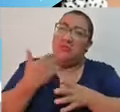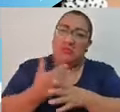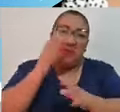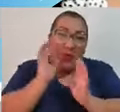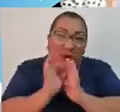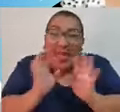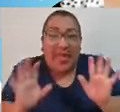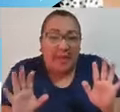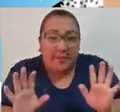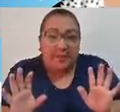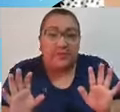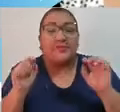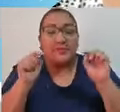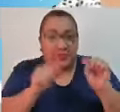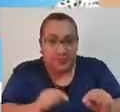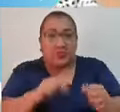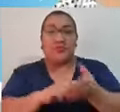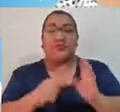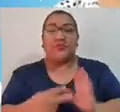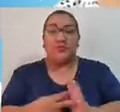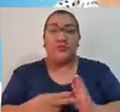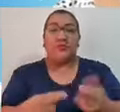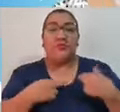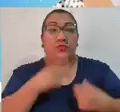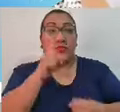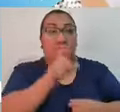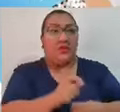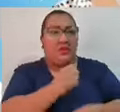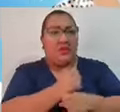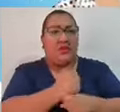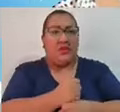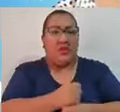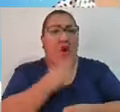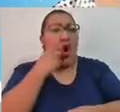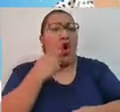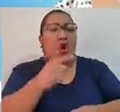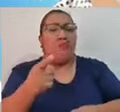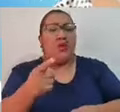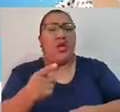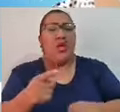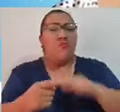solamente encargar a dos trabajadores, uno es hombre,